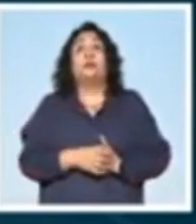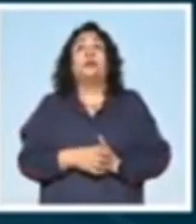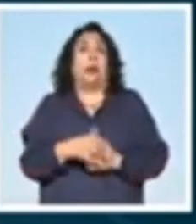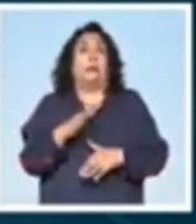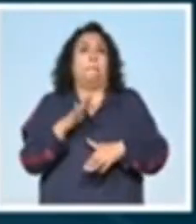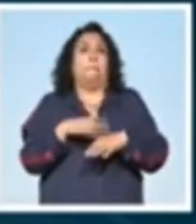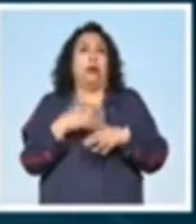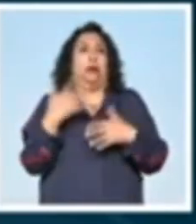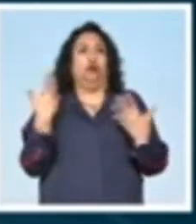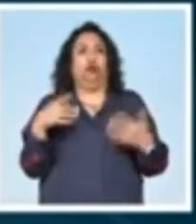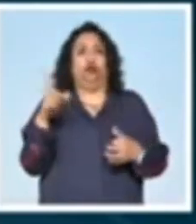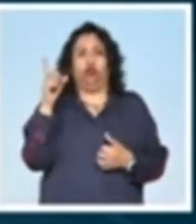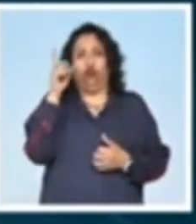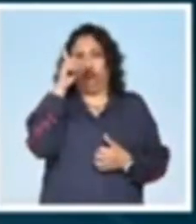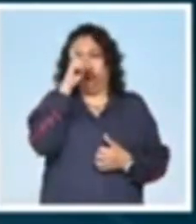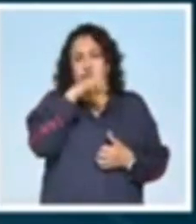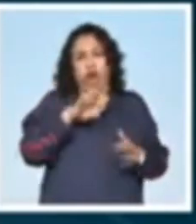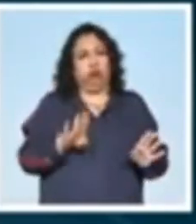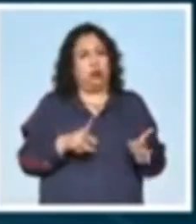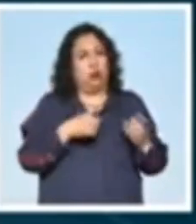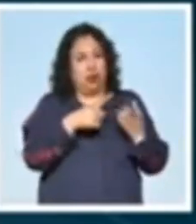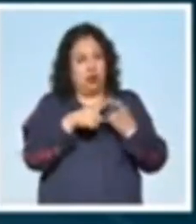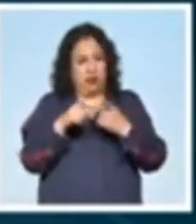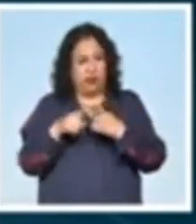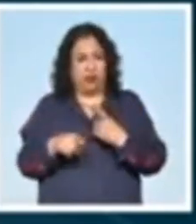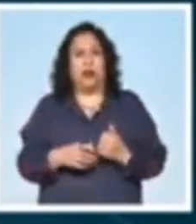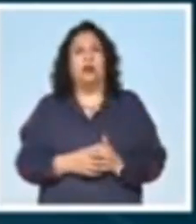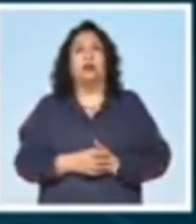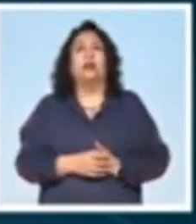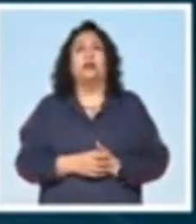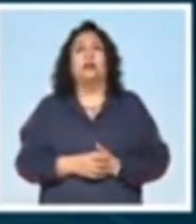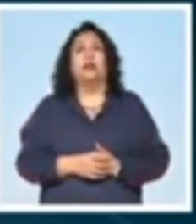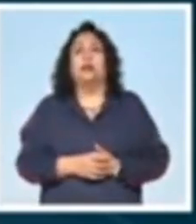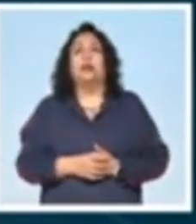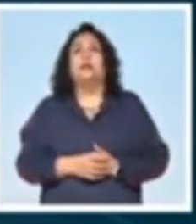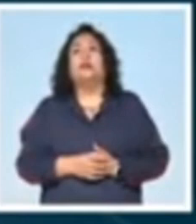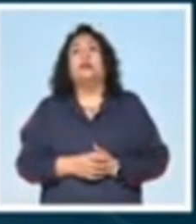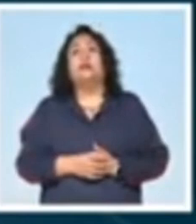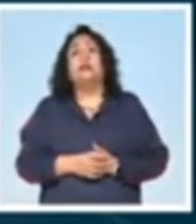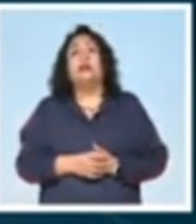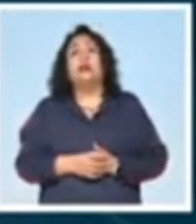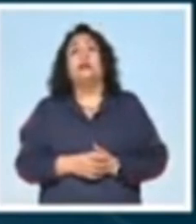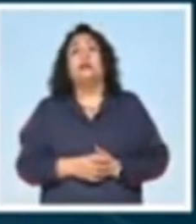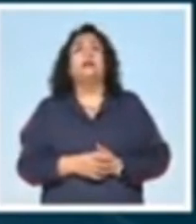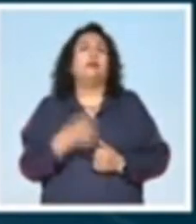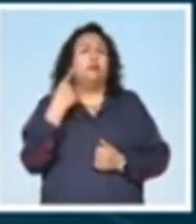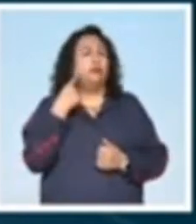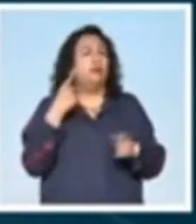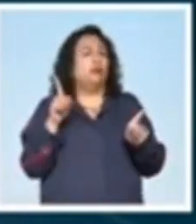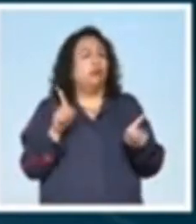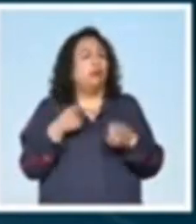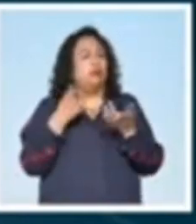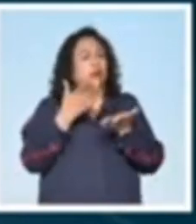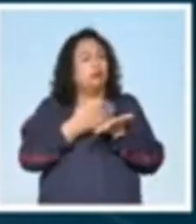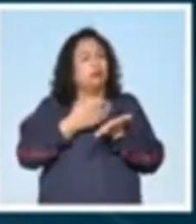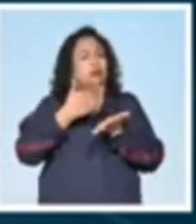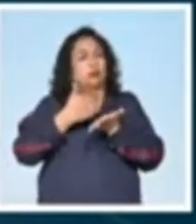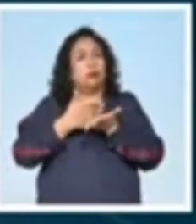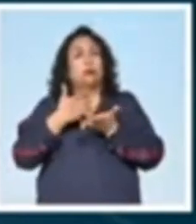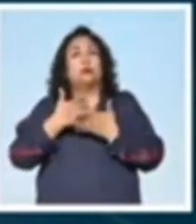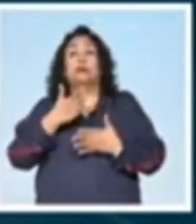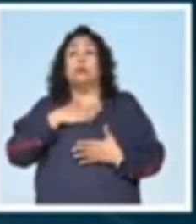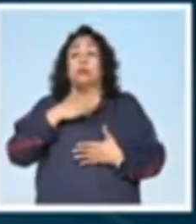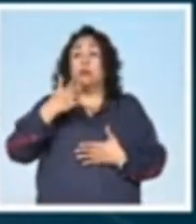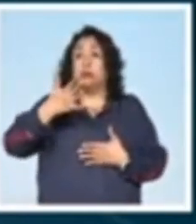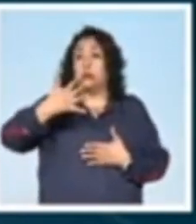el más complejo en muchos aspectos, ¿sí? En la cuestión rítmica estuve